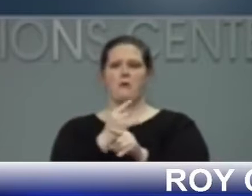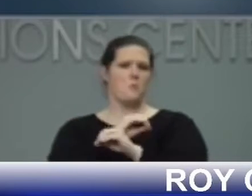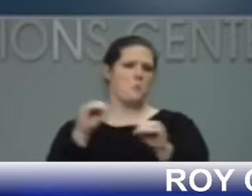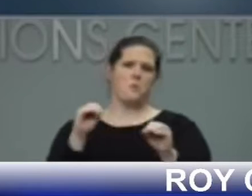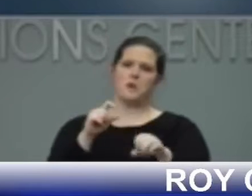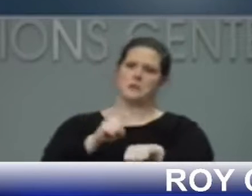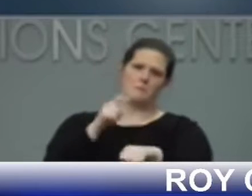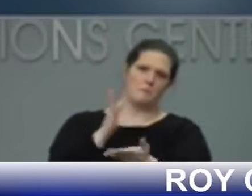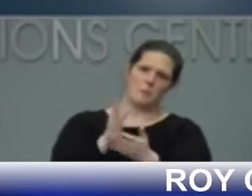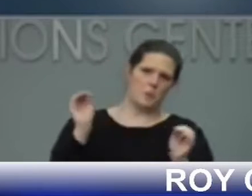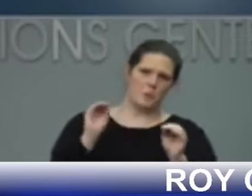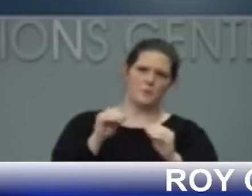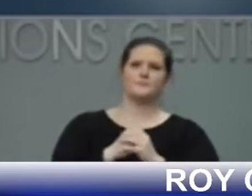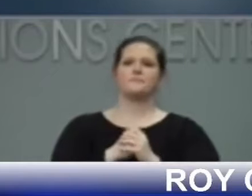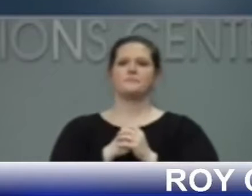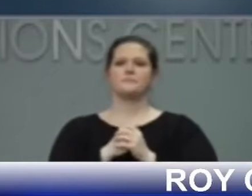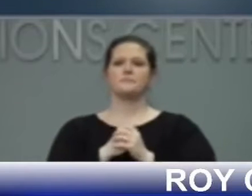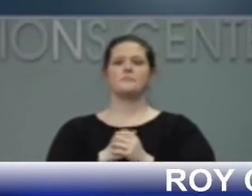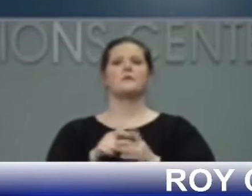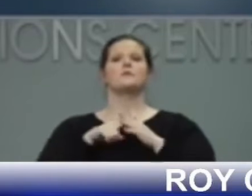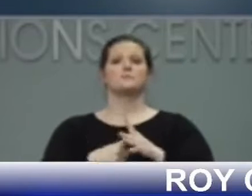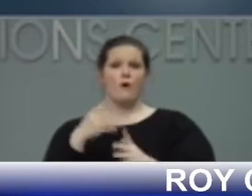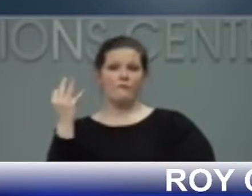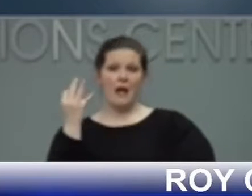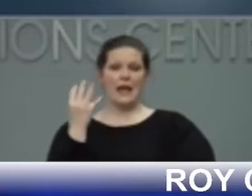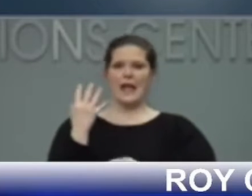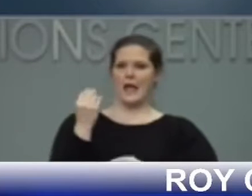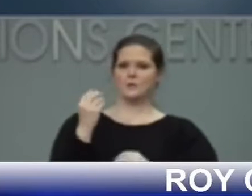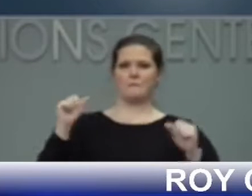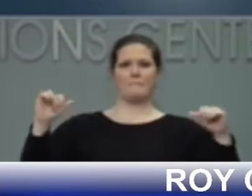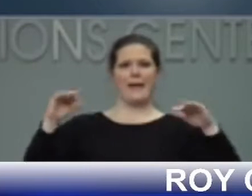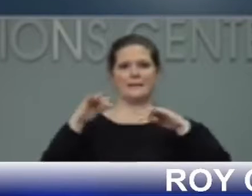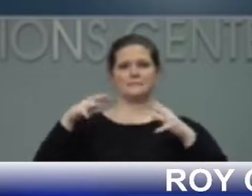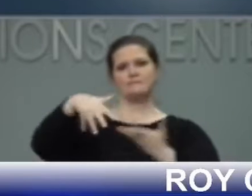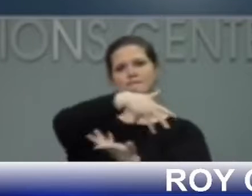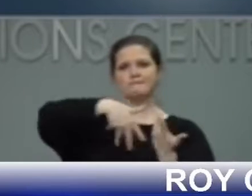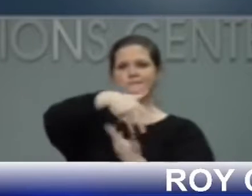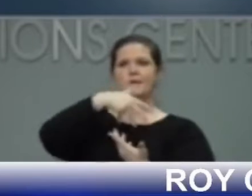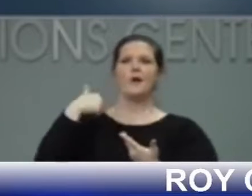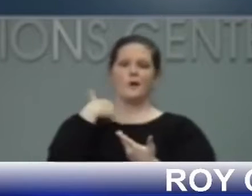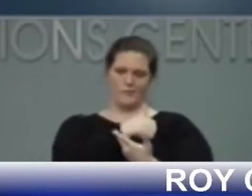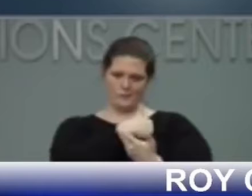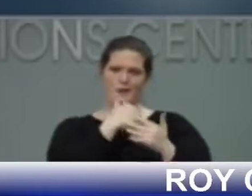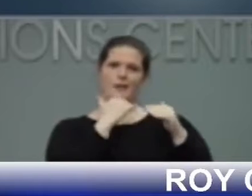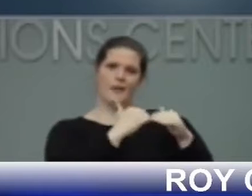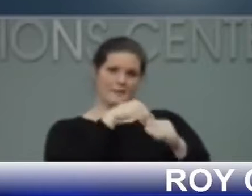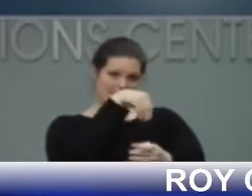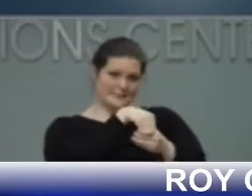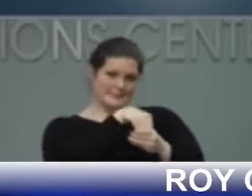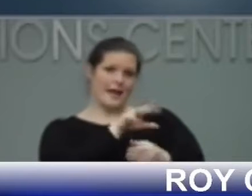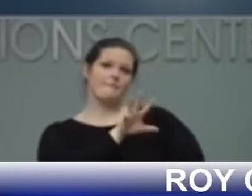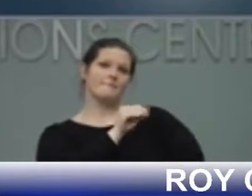orden, se aumentará a 50% en interiores y 100% al exterior. Estos son cambios importantes, pero se